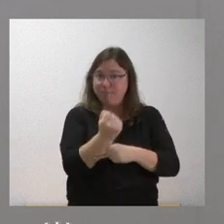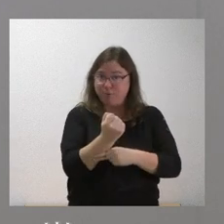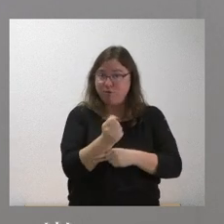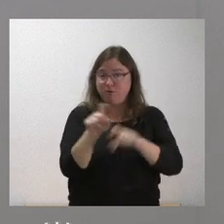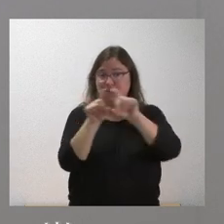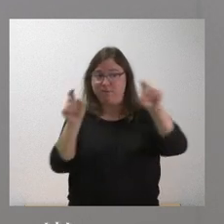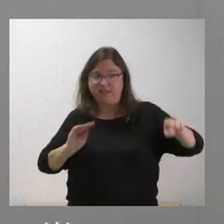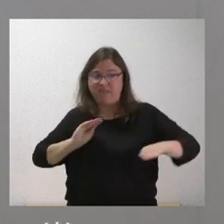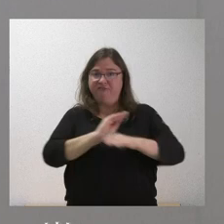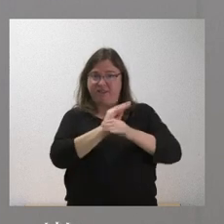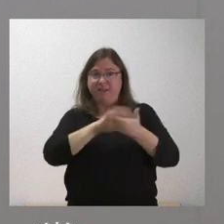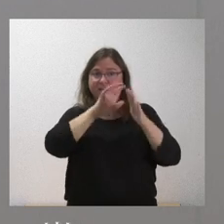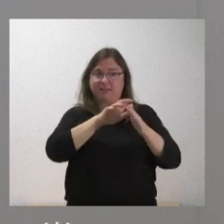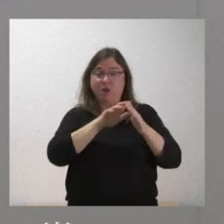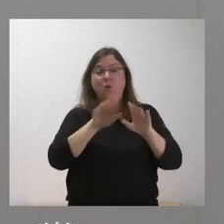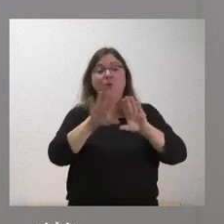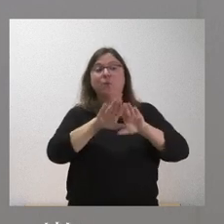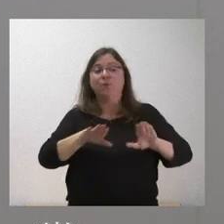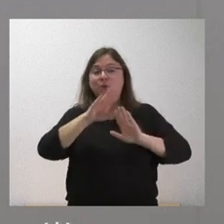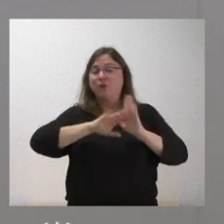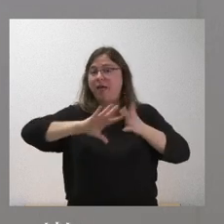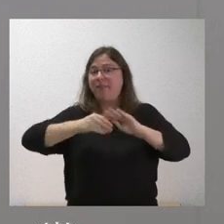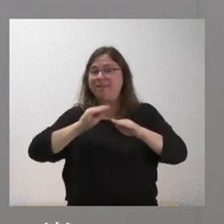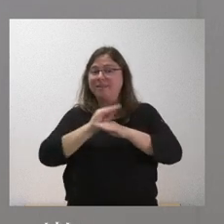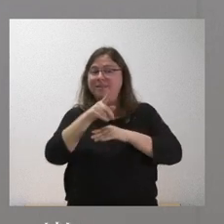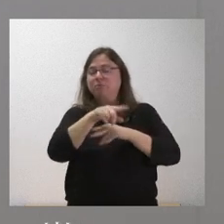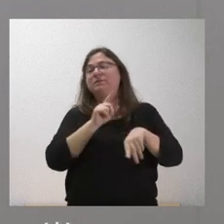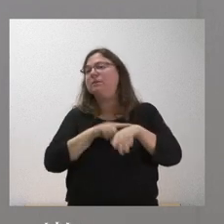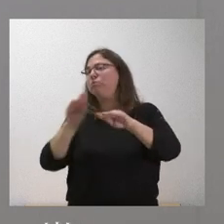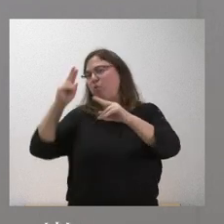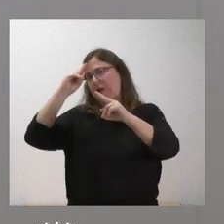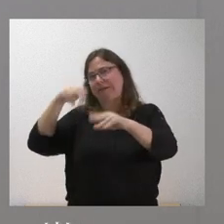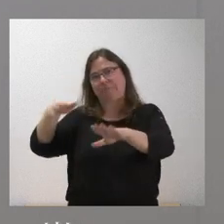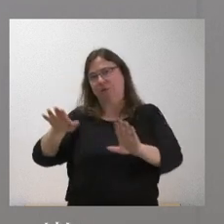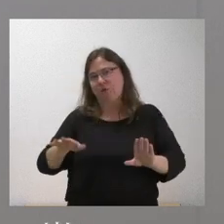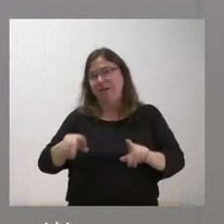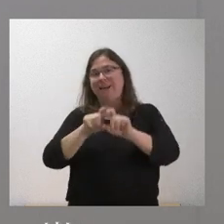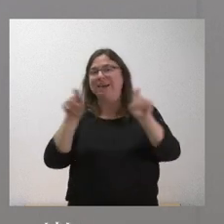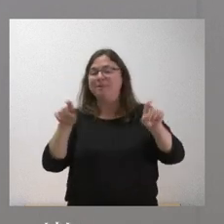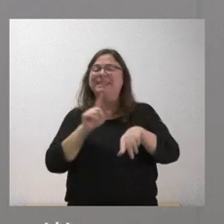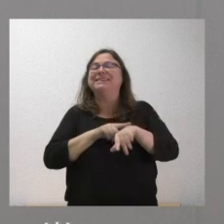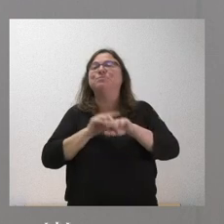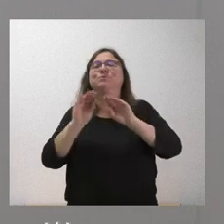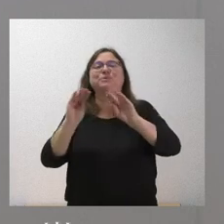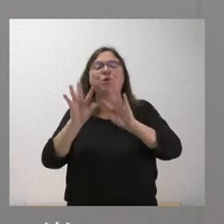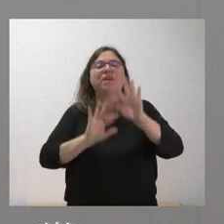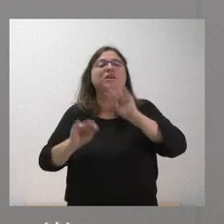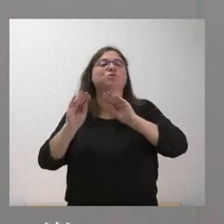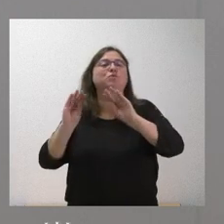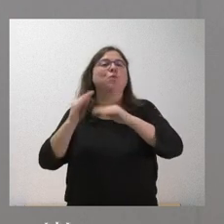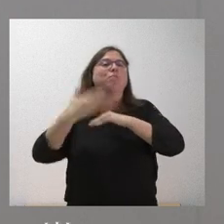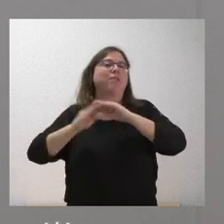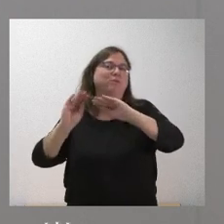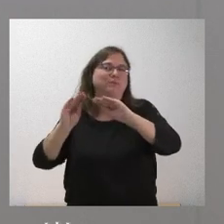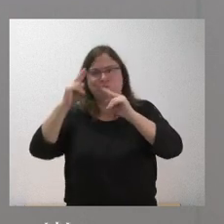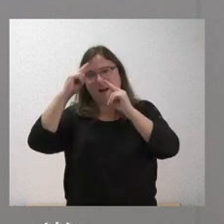Castilla de León crear las condiciones para la inversión y luego respetar los tiempos de los inversores los inversores quieren tener sus tiempos sus decisiones y sus plazos